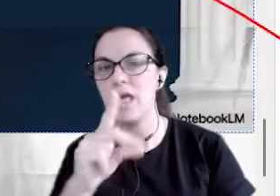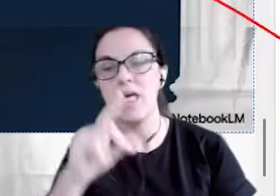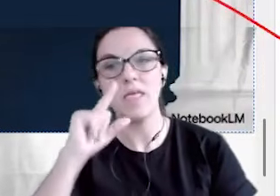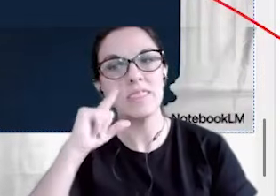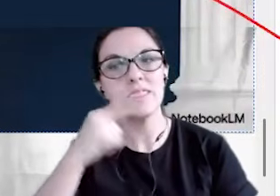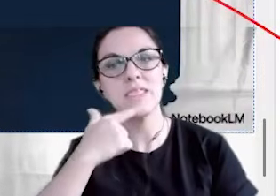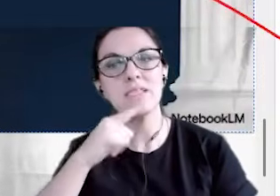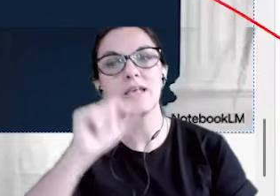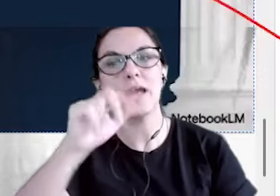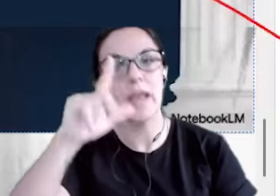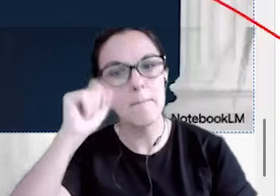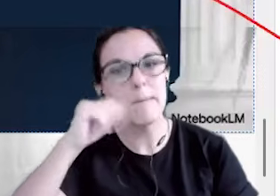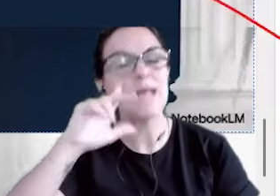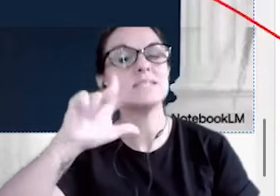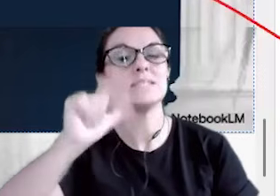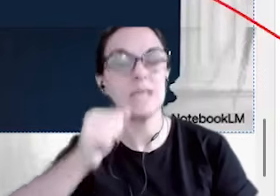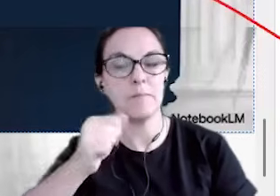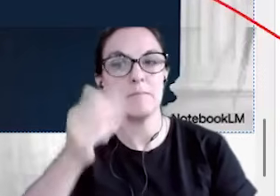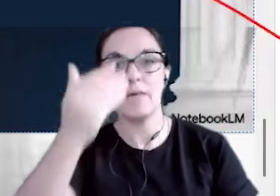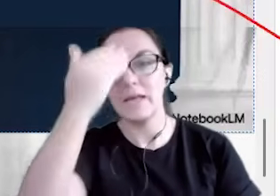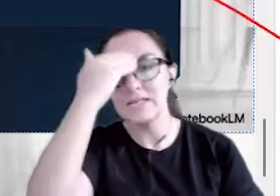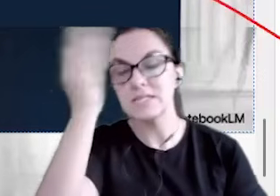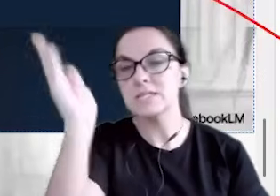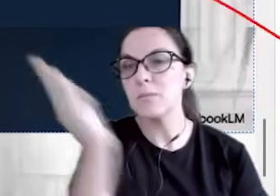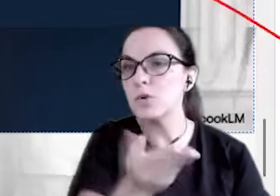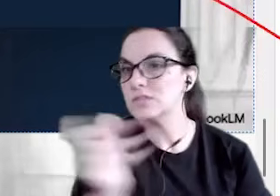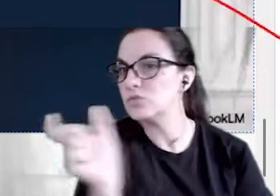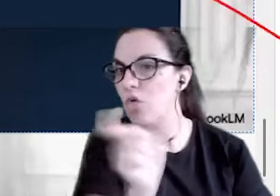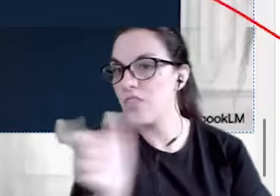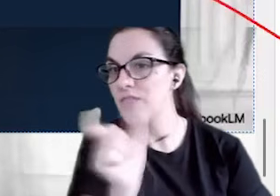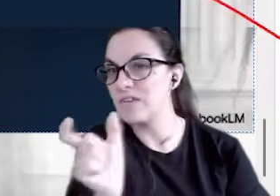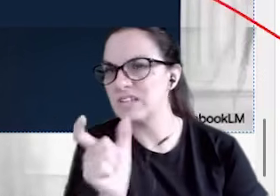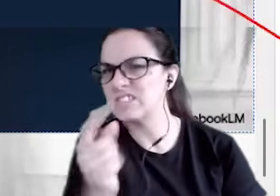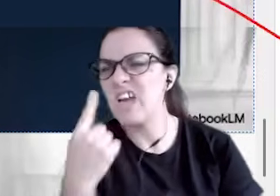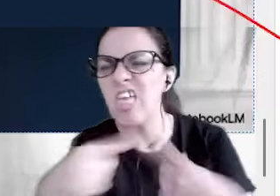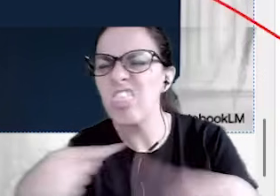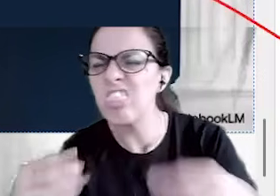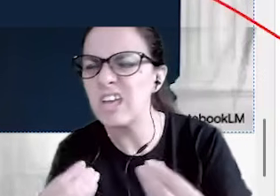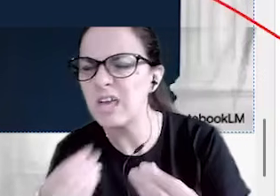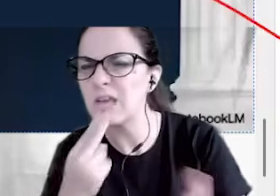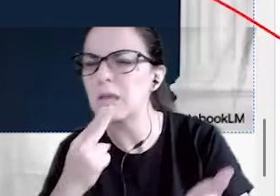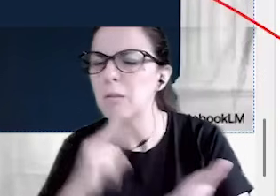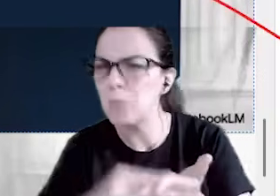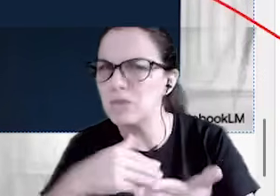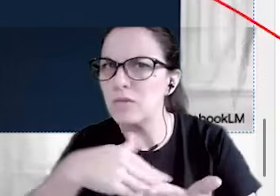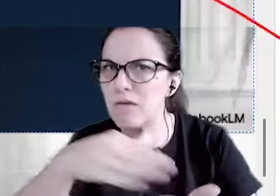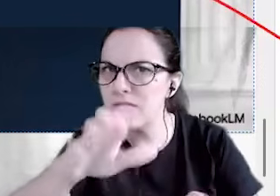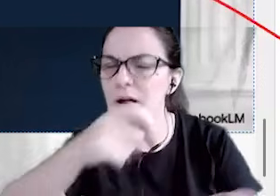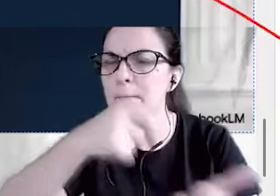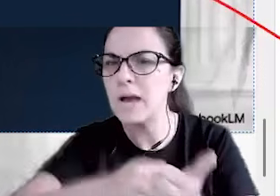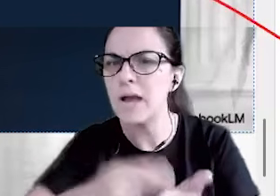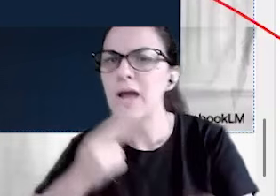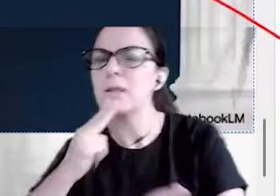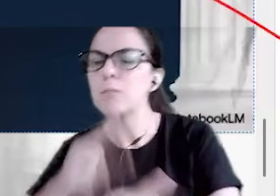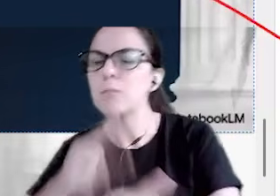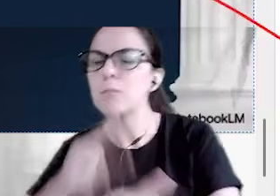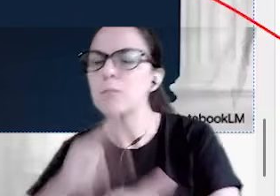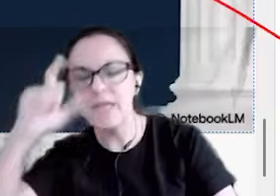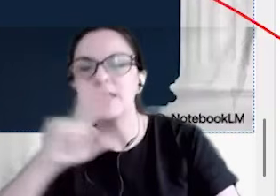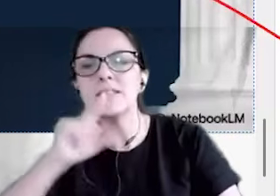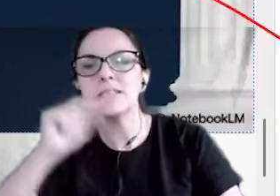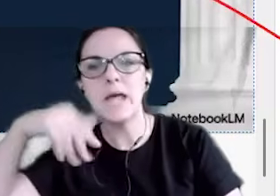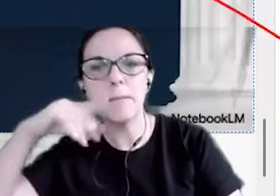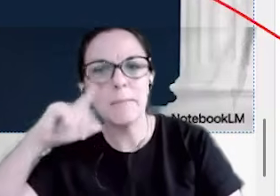significativa, el 15% de diferencia con respecto a qué, impuesto a pagar, impuesto determinado. Si es